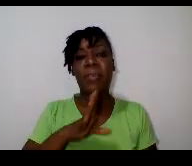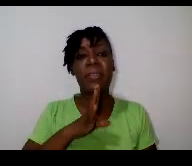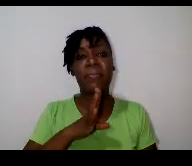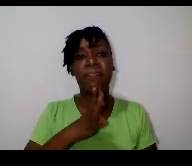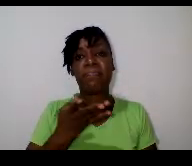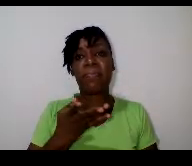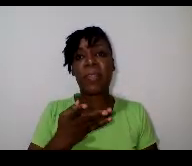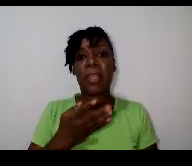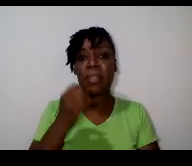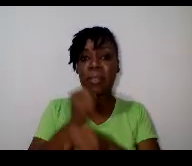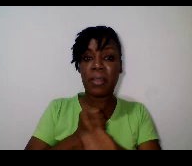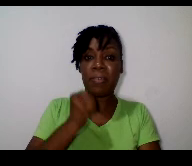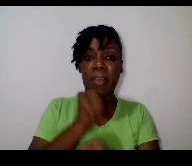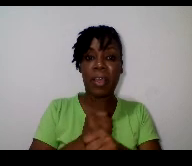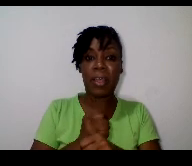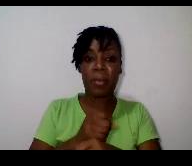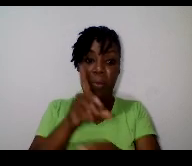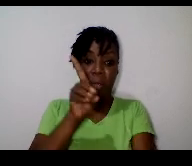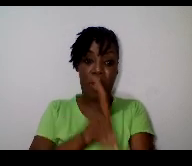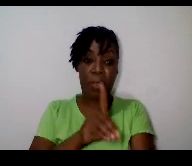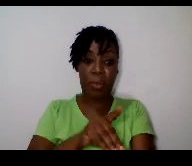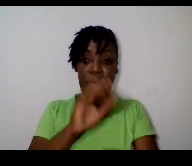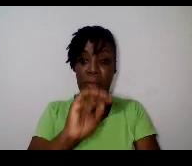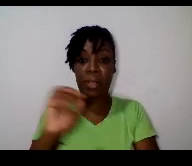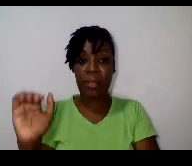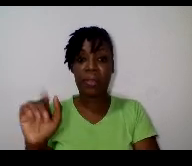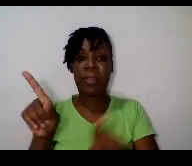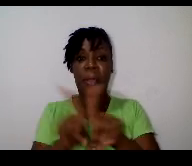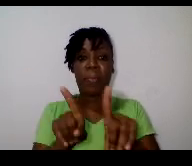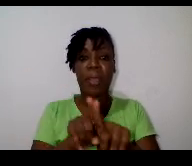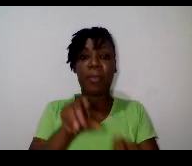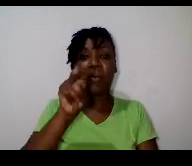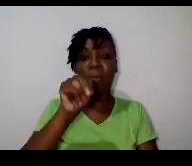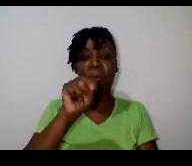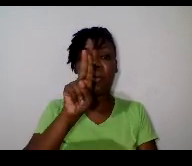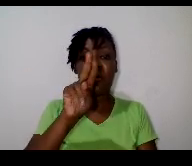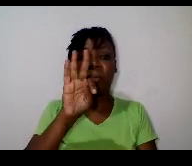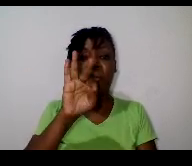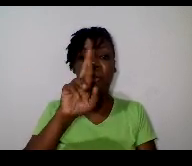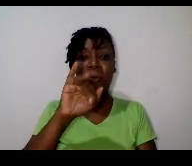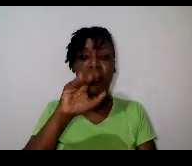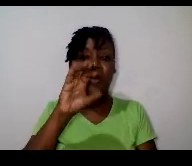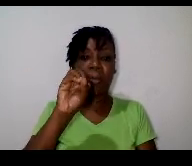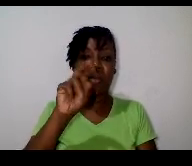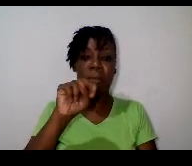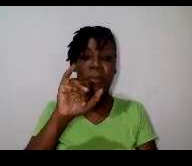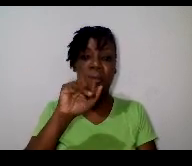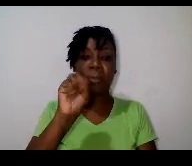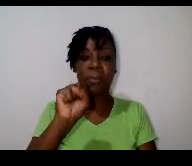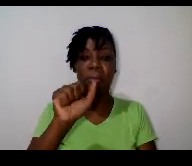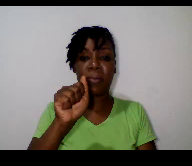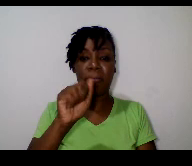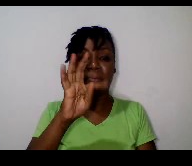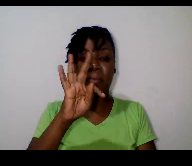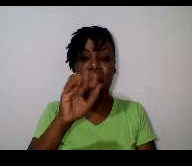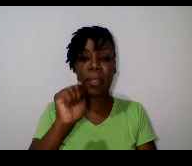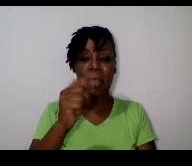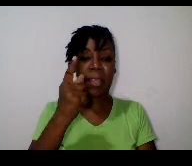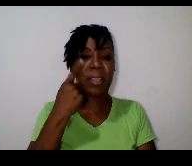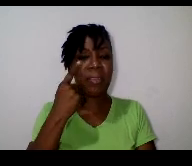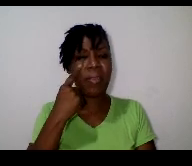con una nutricionista, ¿verdad? Yo creo que es importante entender por dónde viene el sobrepeso. Muchas veces viene